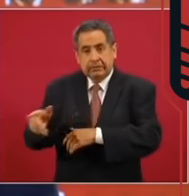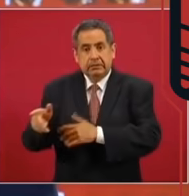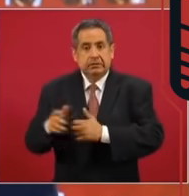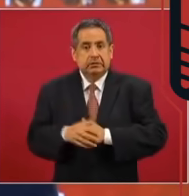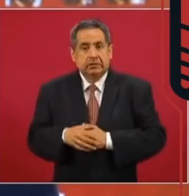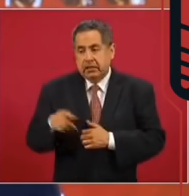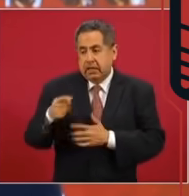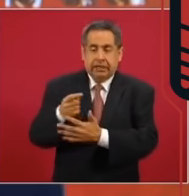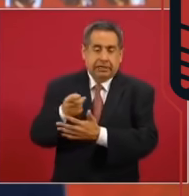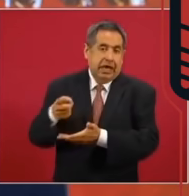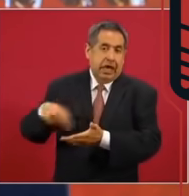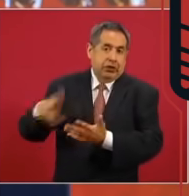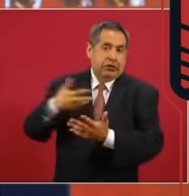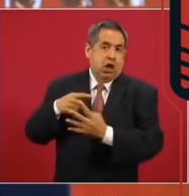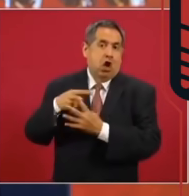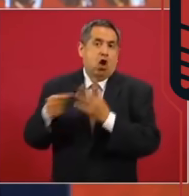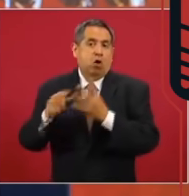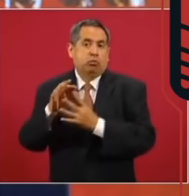opciones,